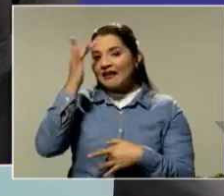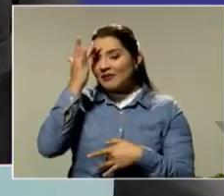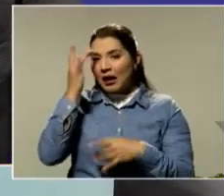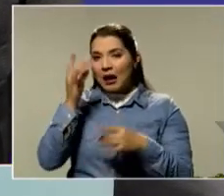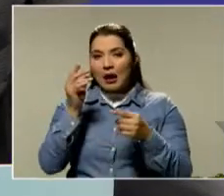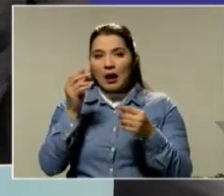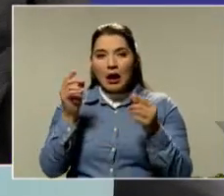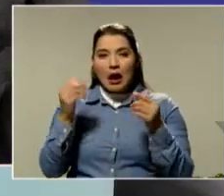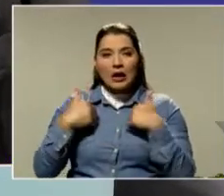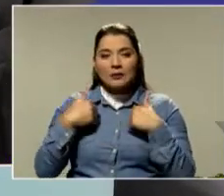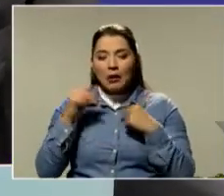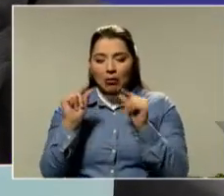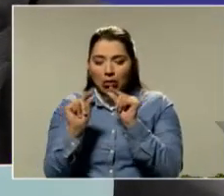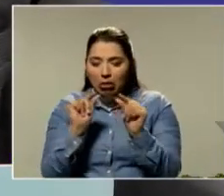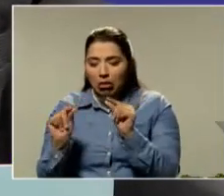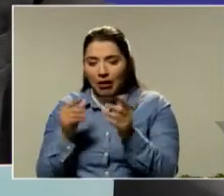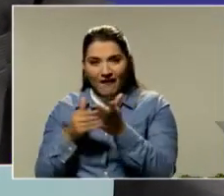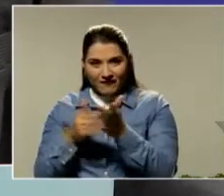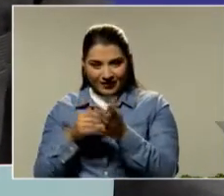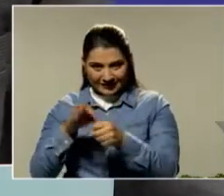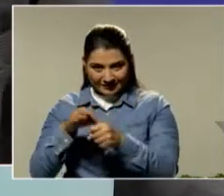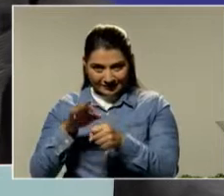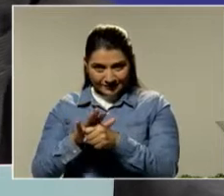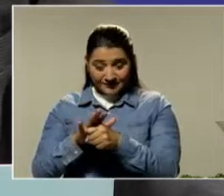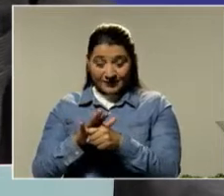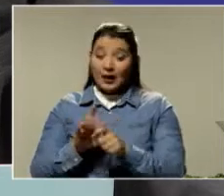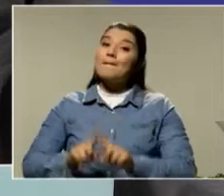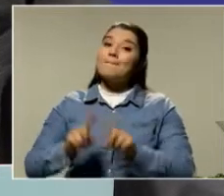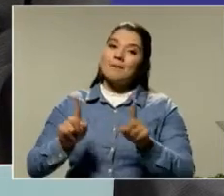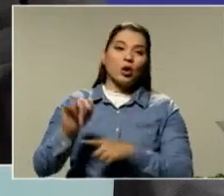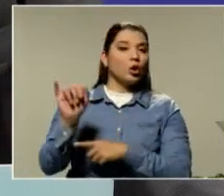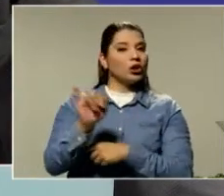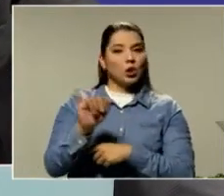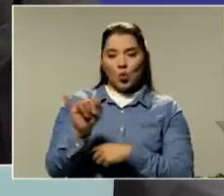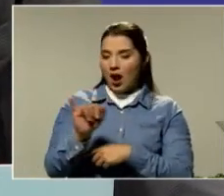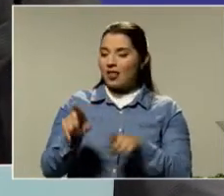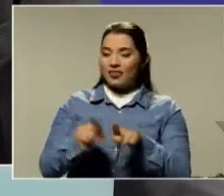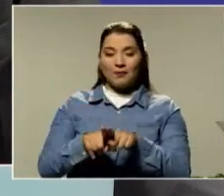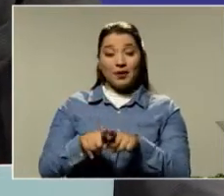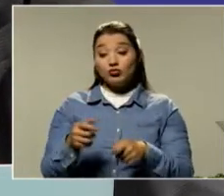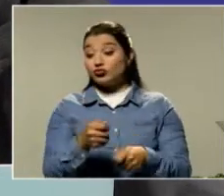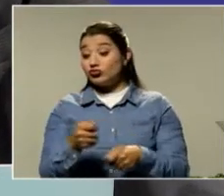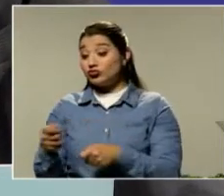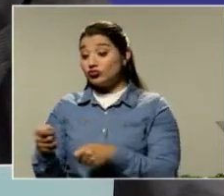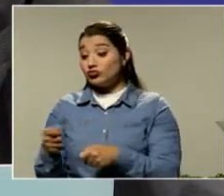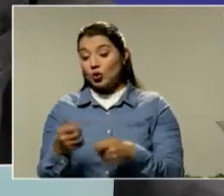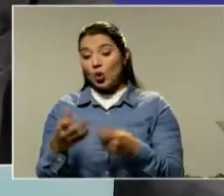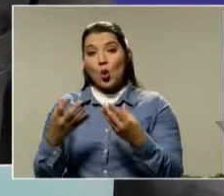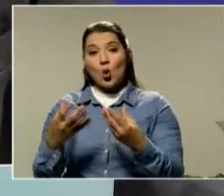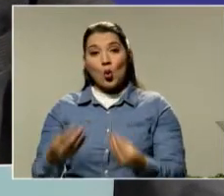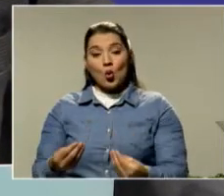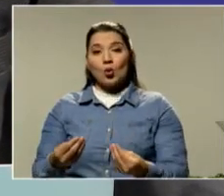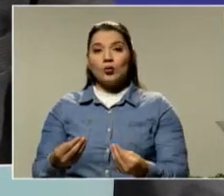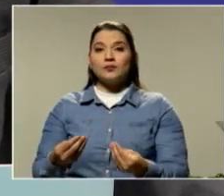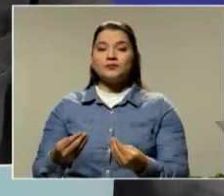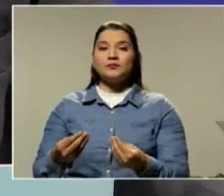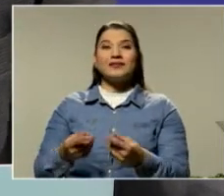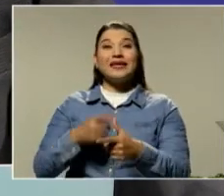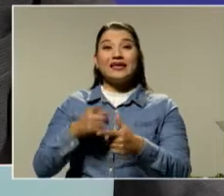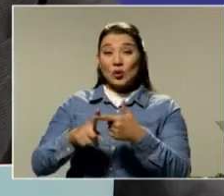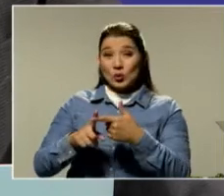llama sistémico, entonces la planta lo absorbe, llega a las partes, digamos, a las hojas, a las flores, y podía